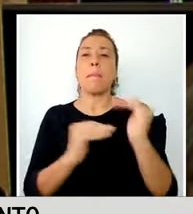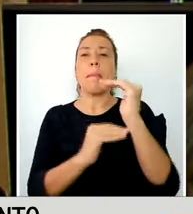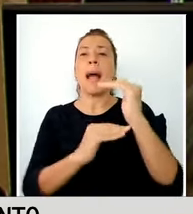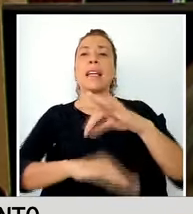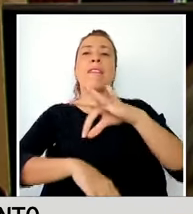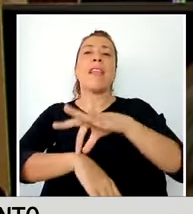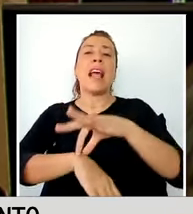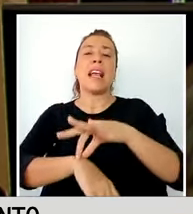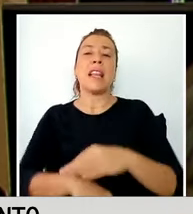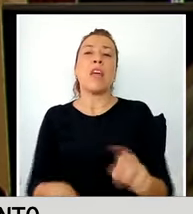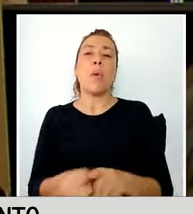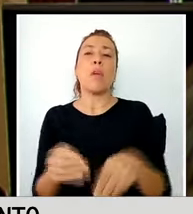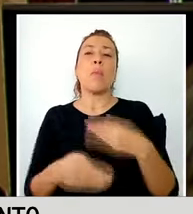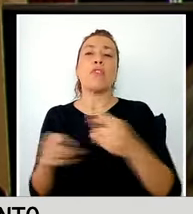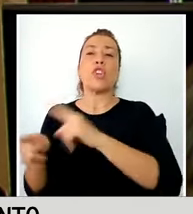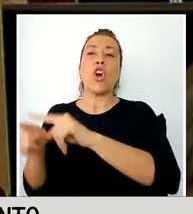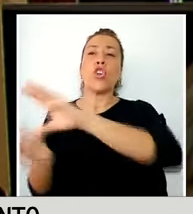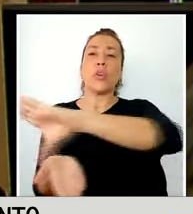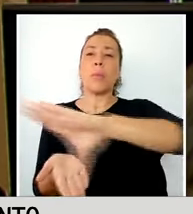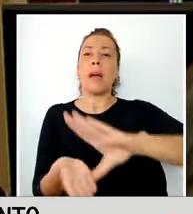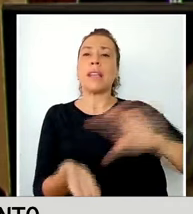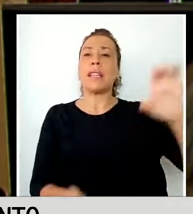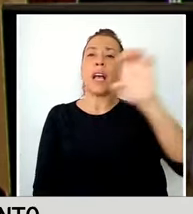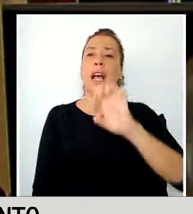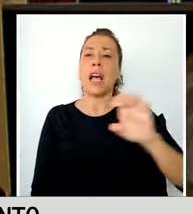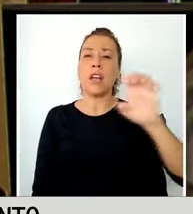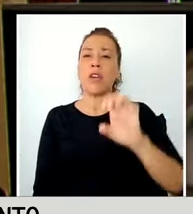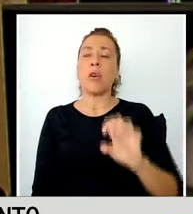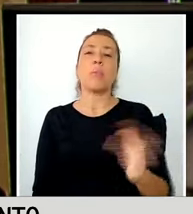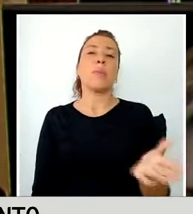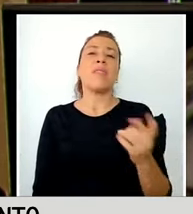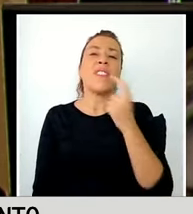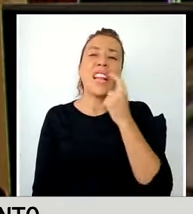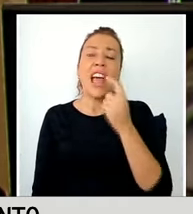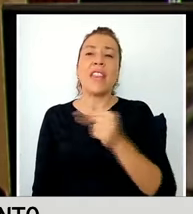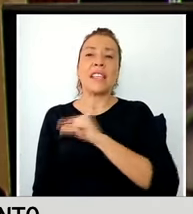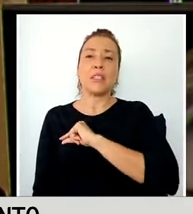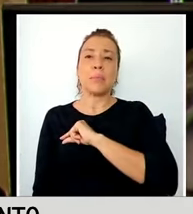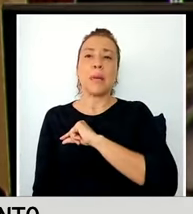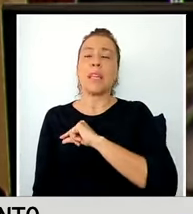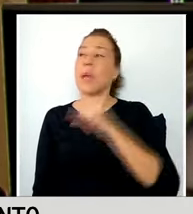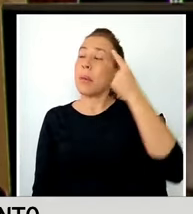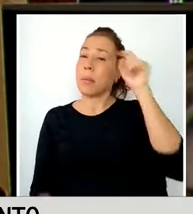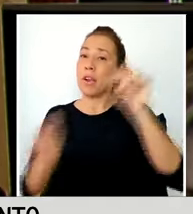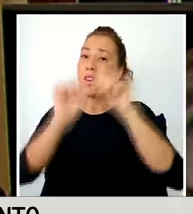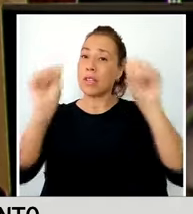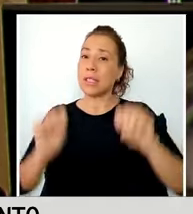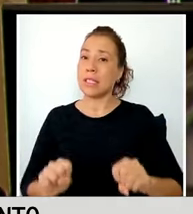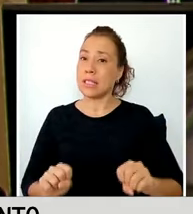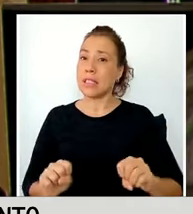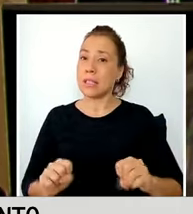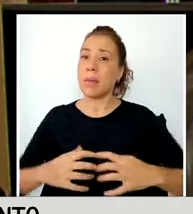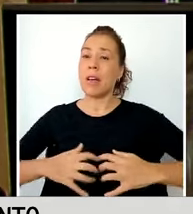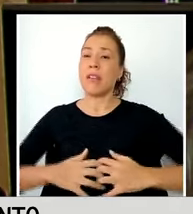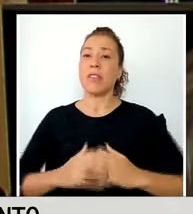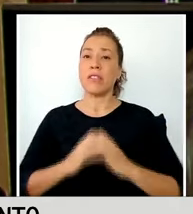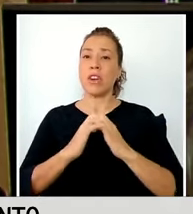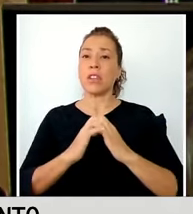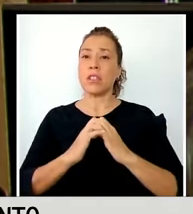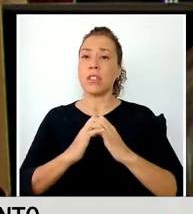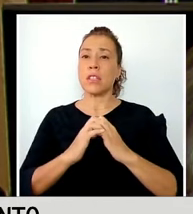funciona en otros países en Europa en Finlandia en España pero el sistema se va a fortalecer con un financiamiento